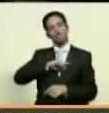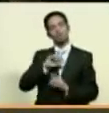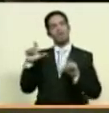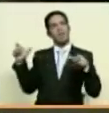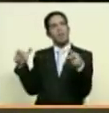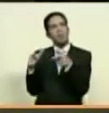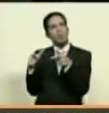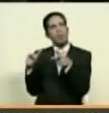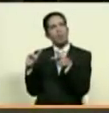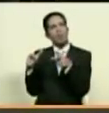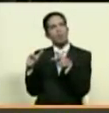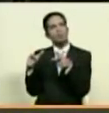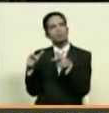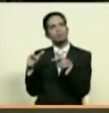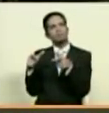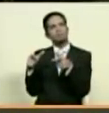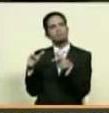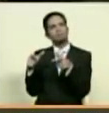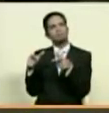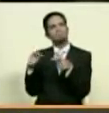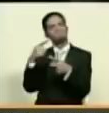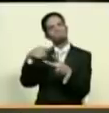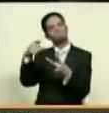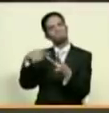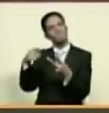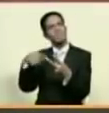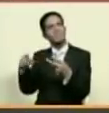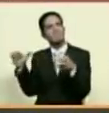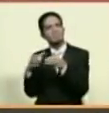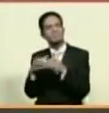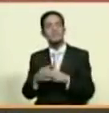encuentros con distintos sectores productivos.